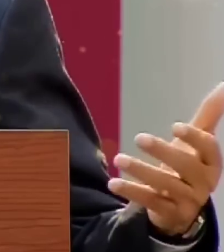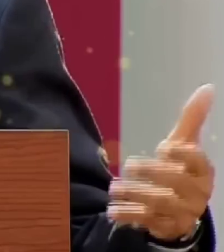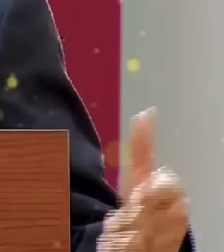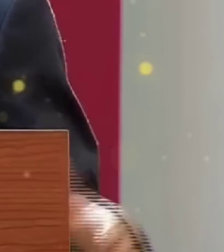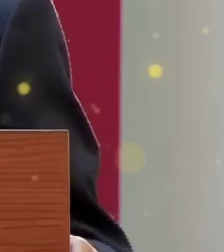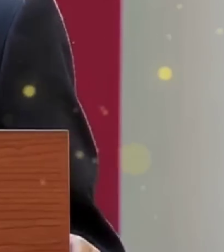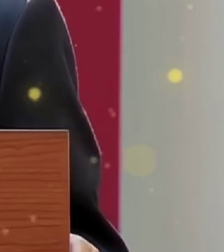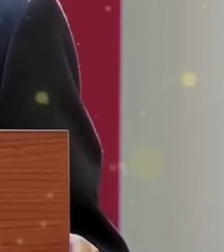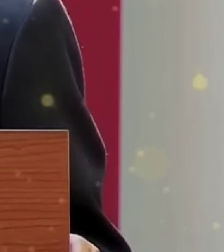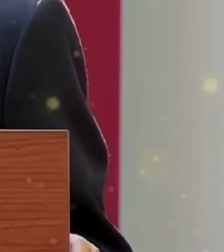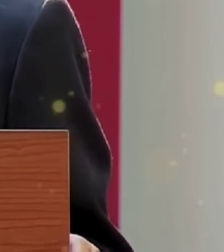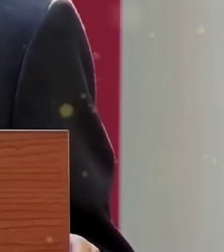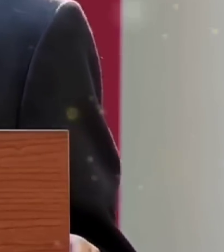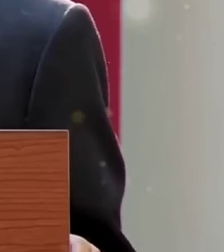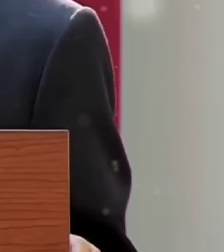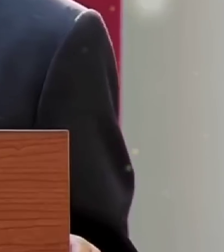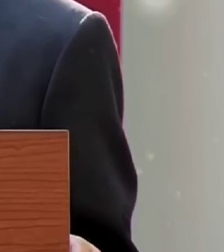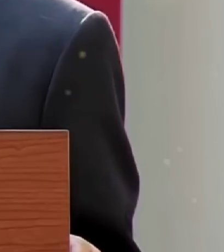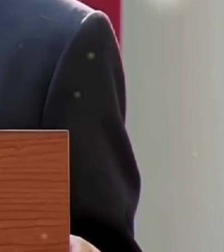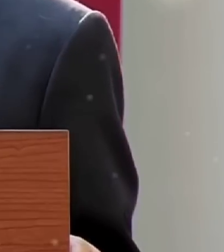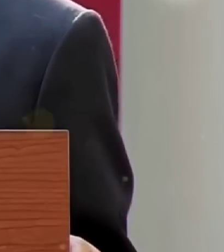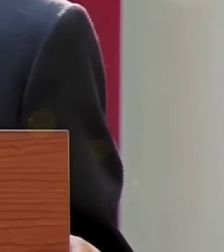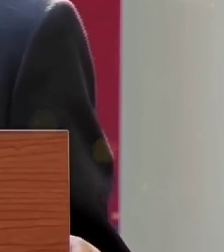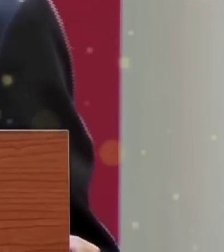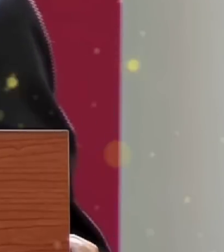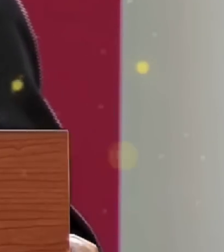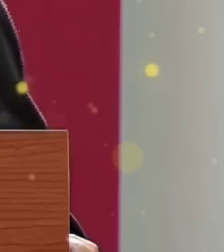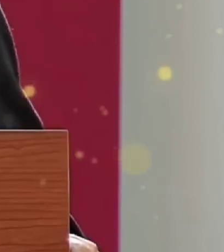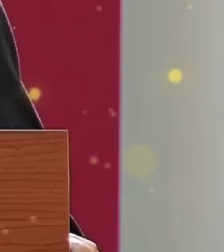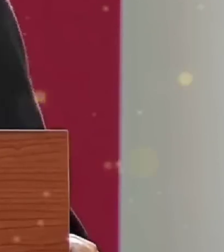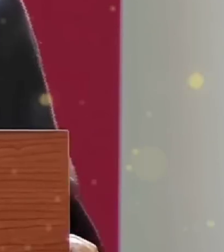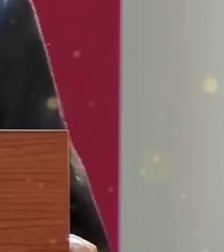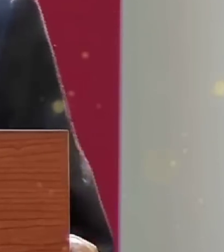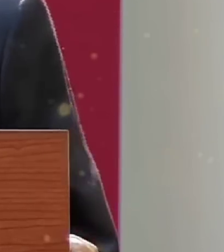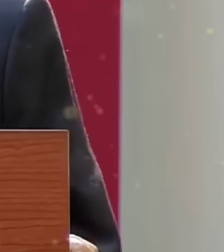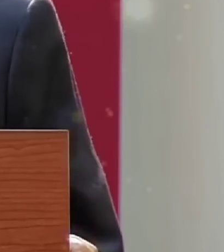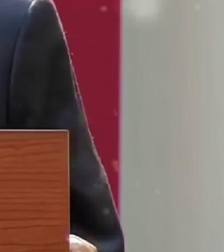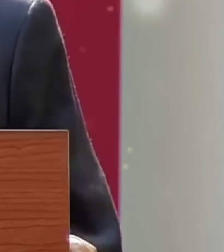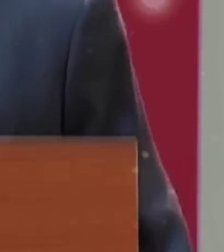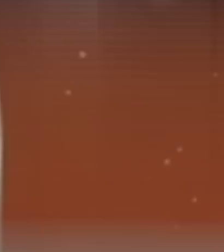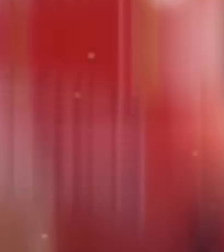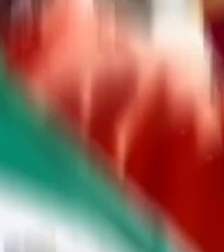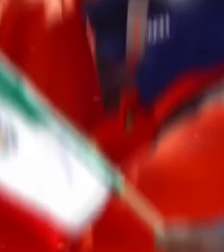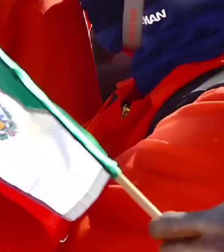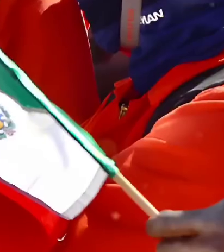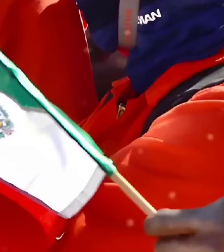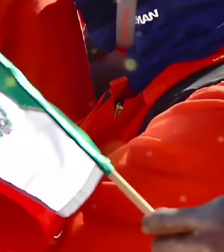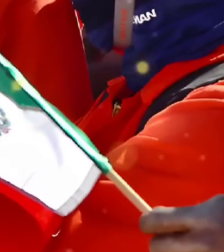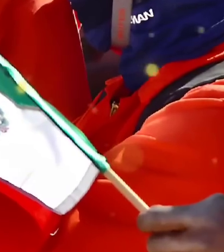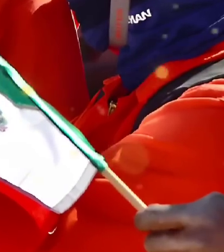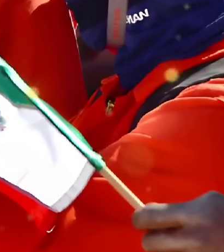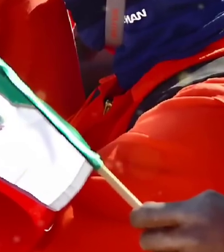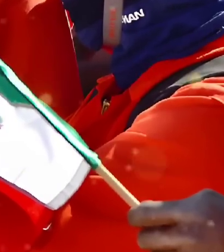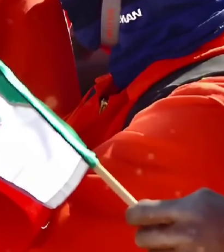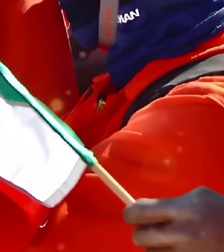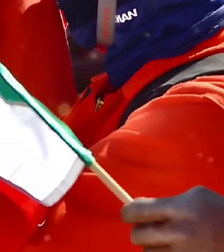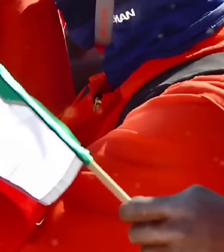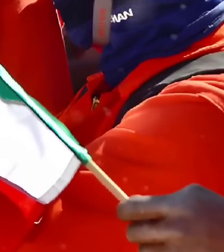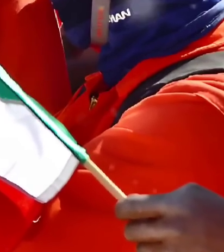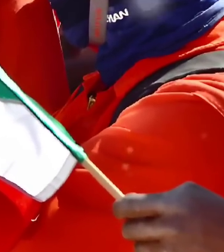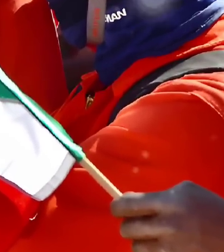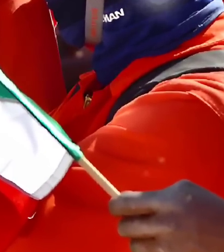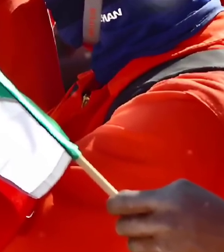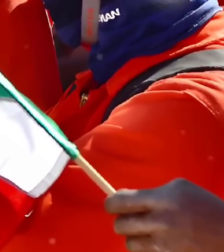México mejor, que está luchando por los más necesitados. Algo que no ocurría hace más de 40 años,